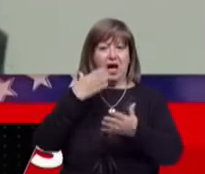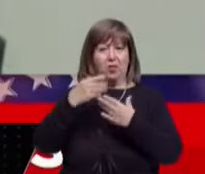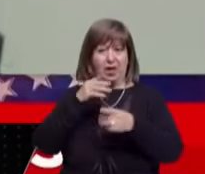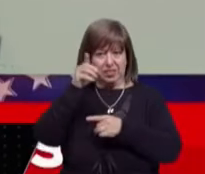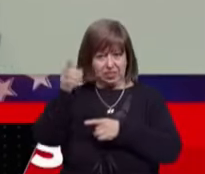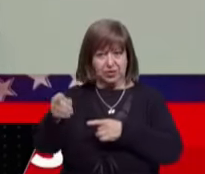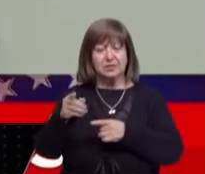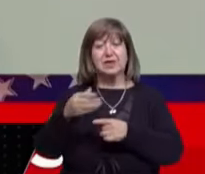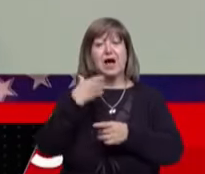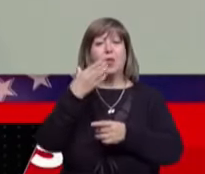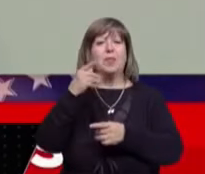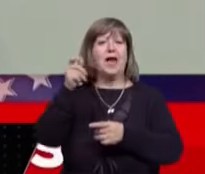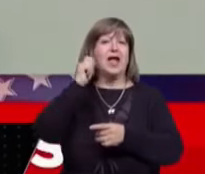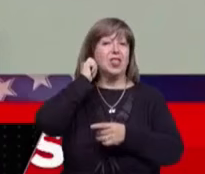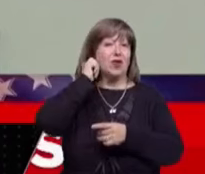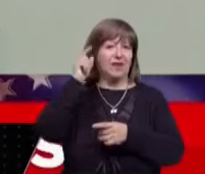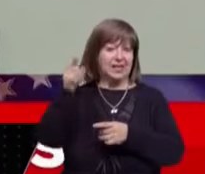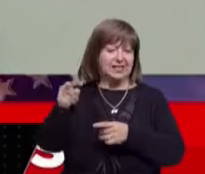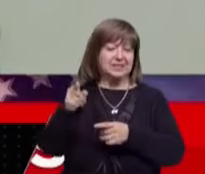publicó?